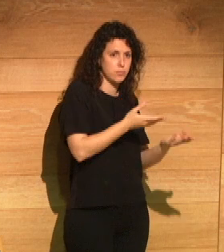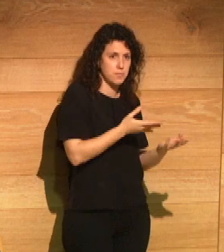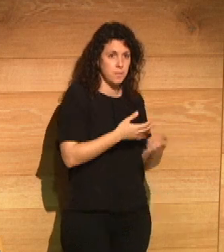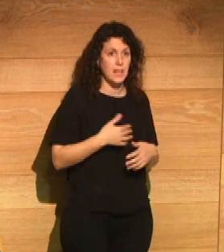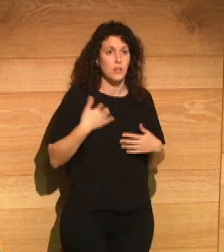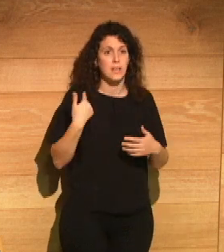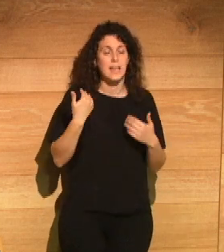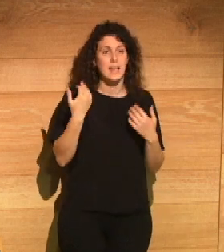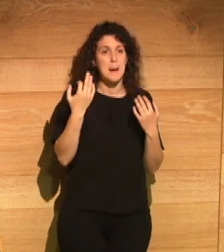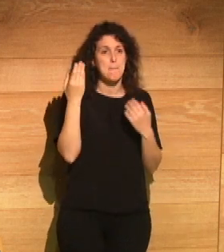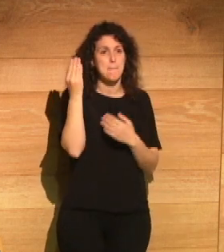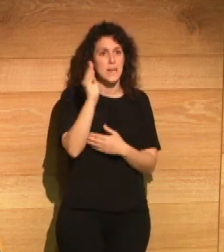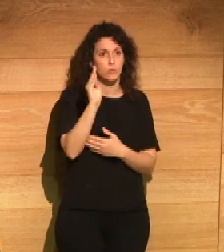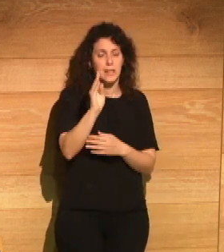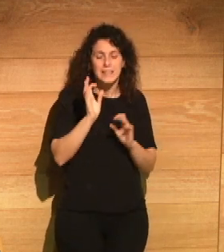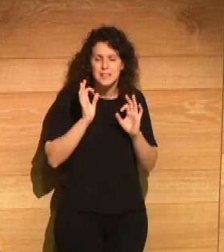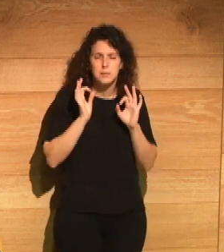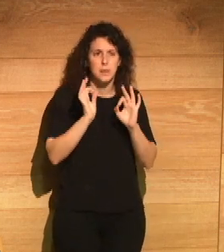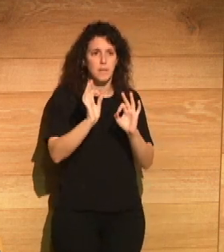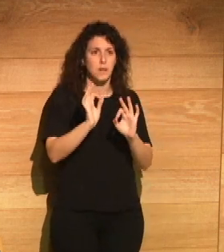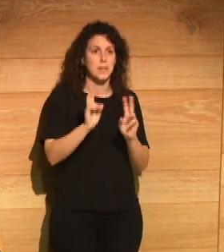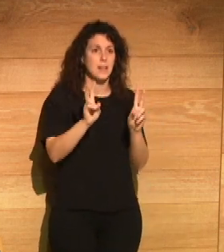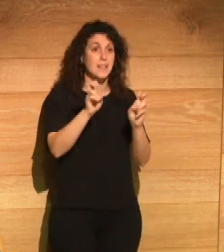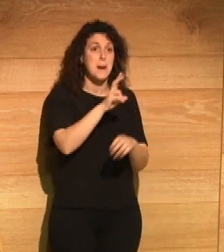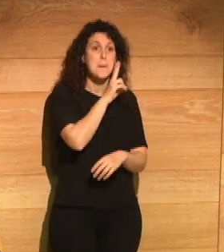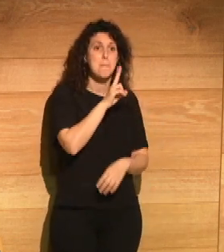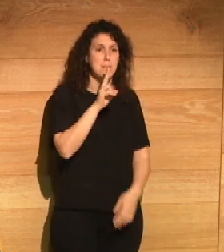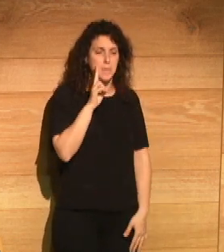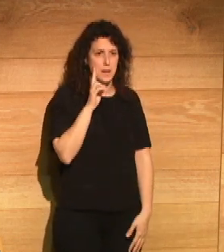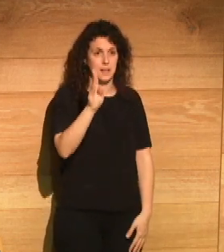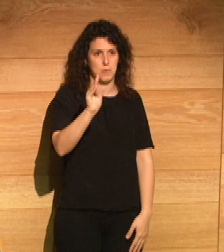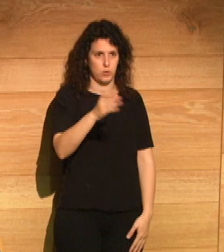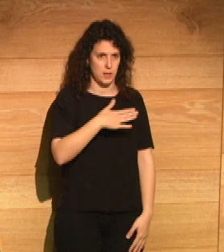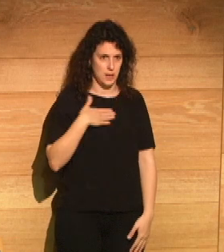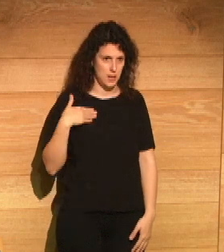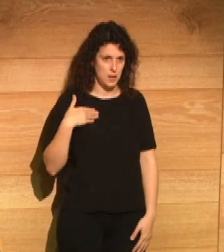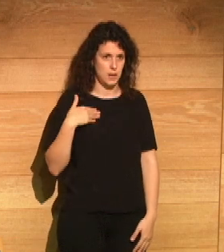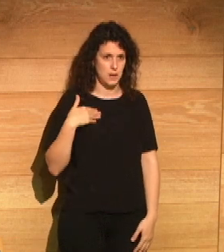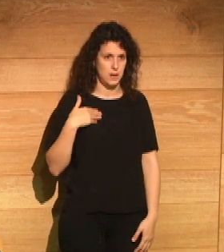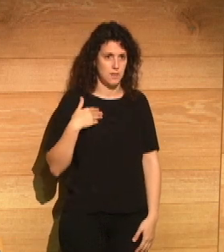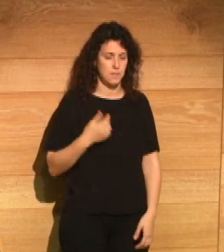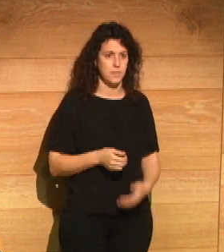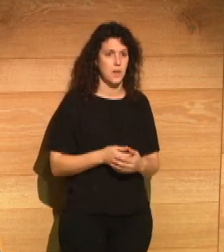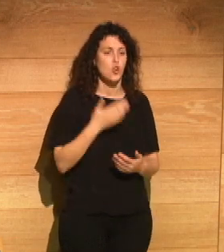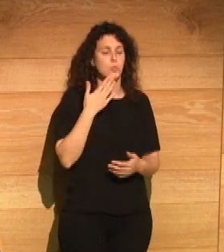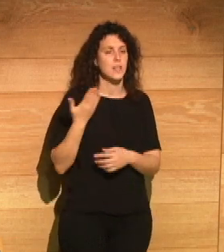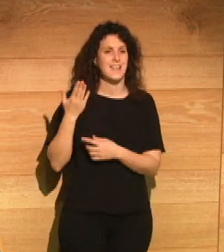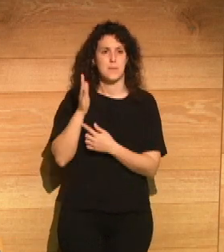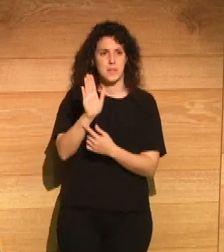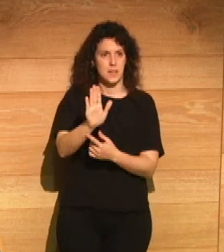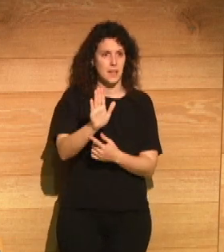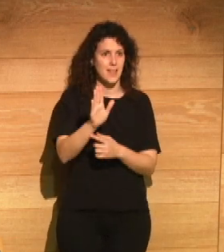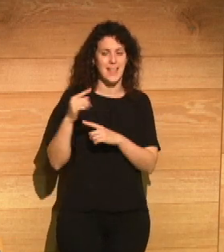Entonces te quería preguntar específicamente sobre la mamá, como representante de quizá